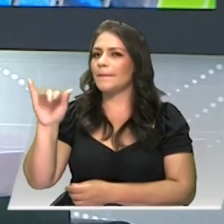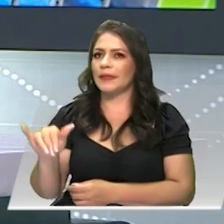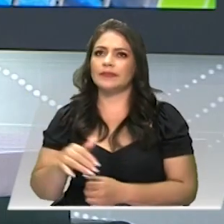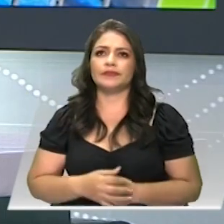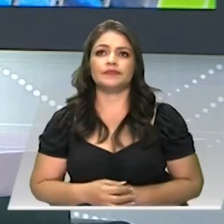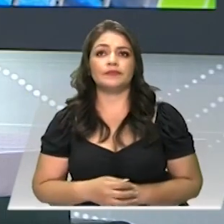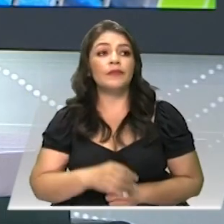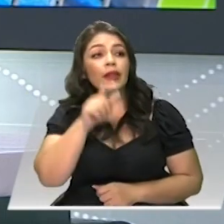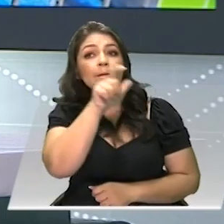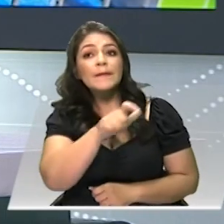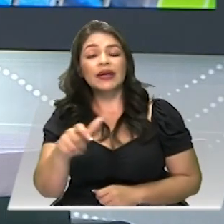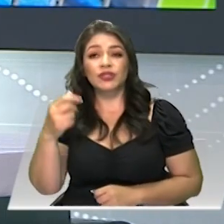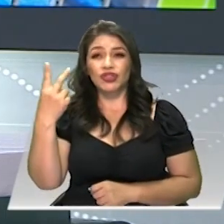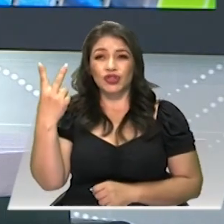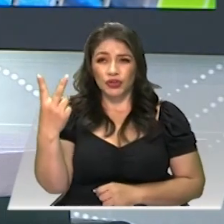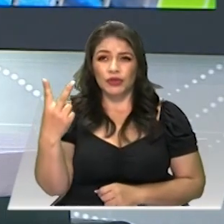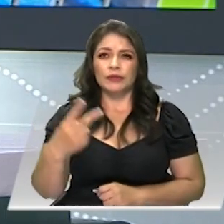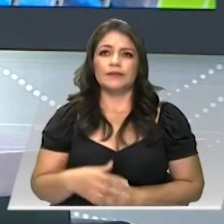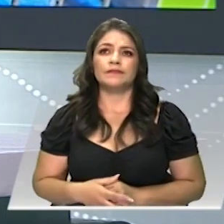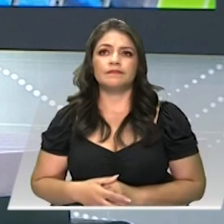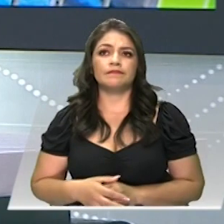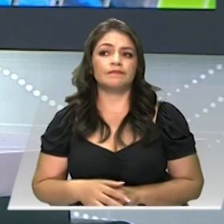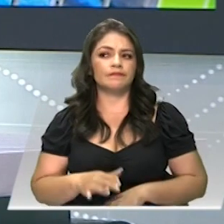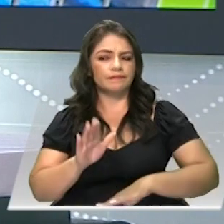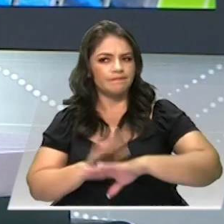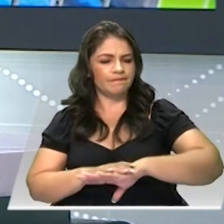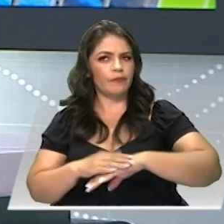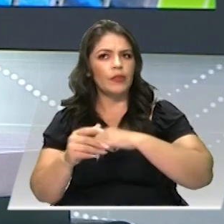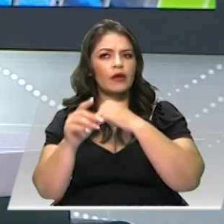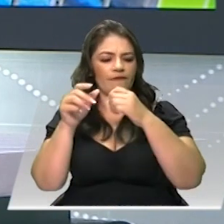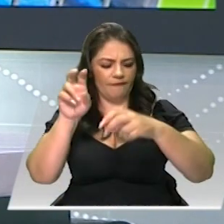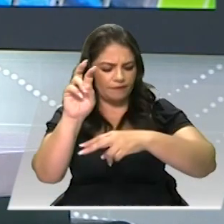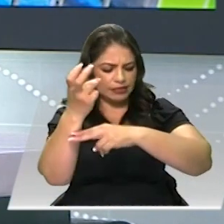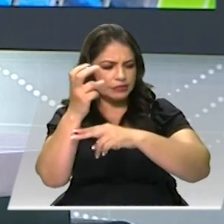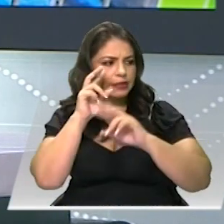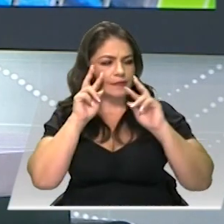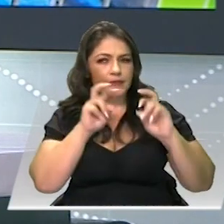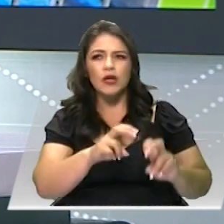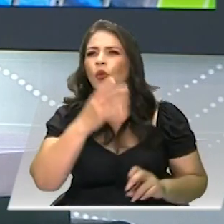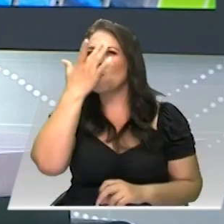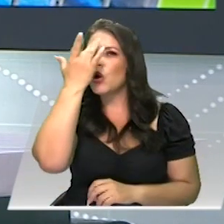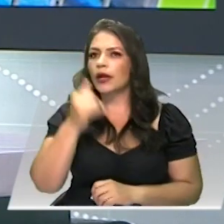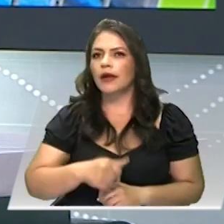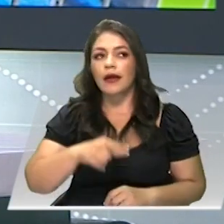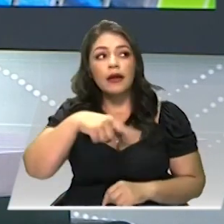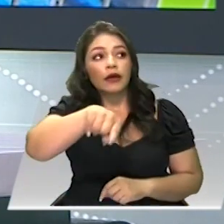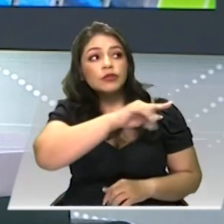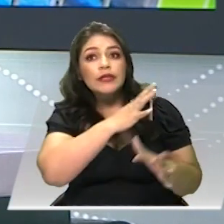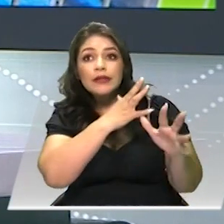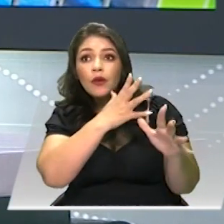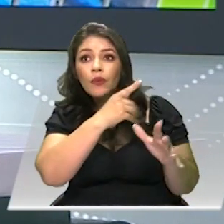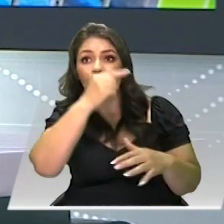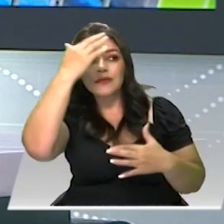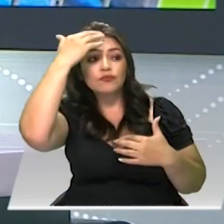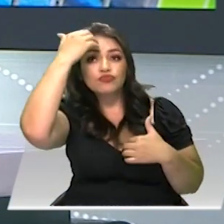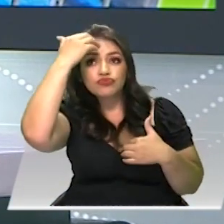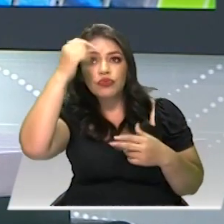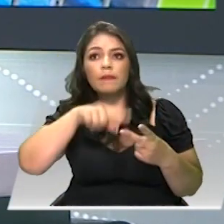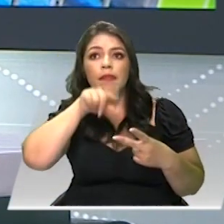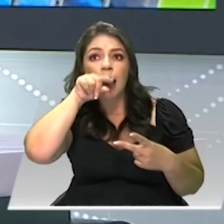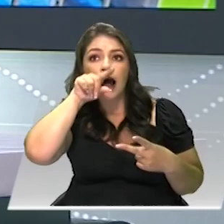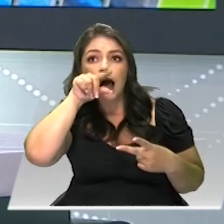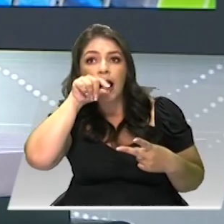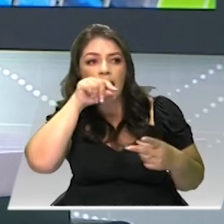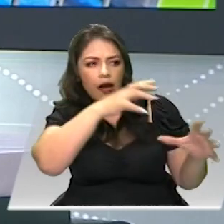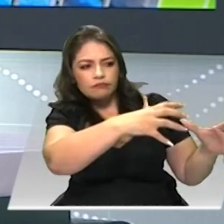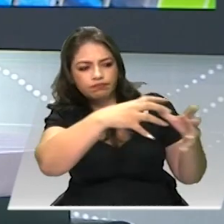Y dos personas deberán responder ante la justicia por la tenencia de un mono tití y un ave turpial en zona rural de Itagüí. Los animales fueron recuperados por